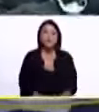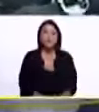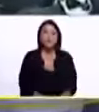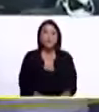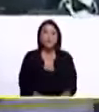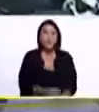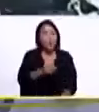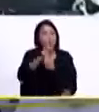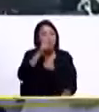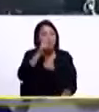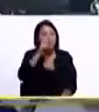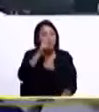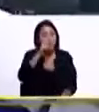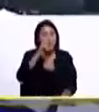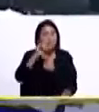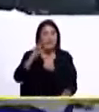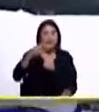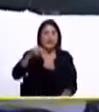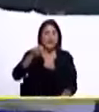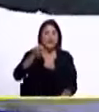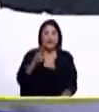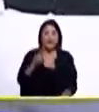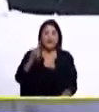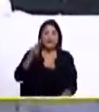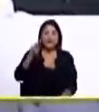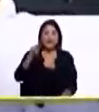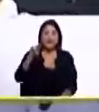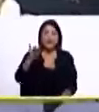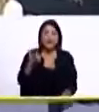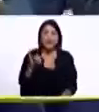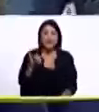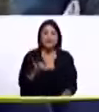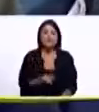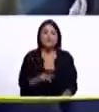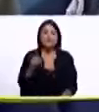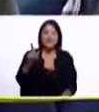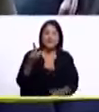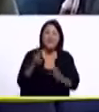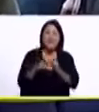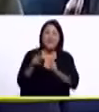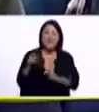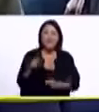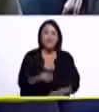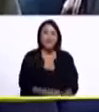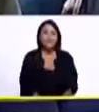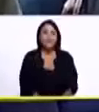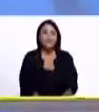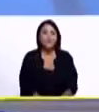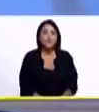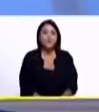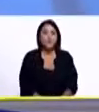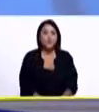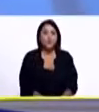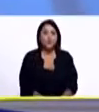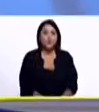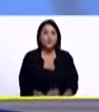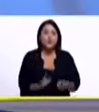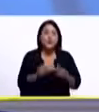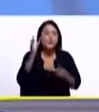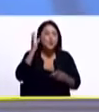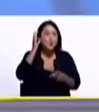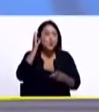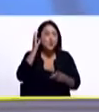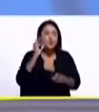el compañero Henry Parra, el gallo del Táchira, a Vanessa